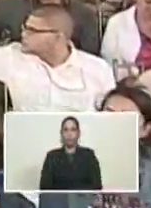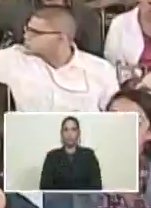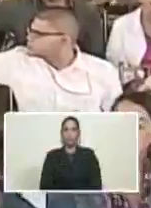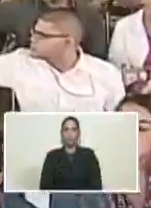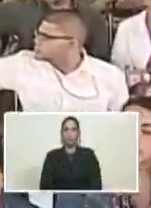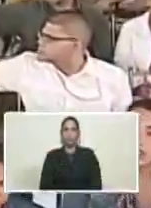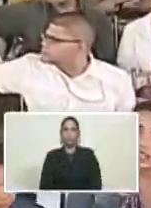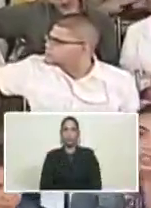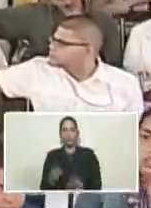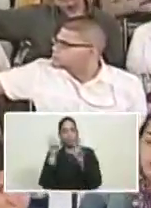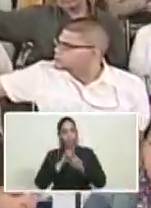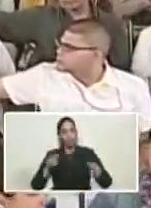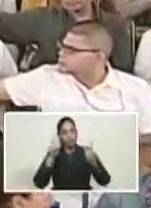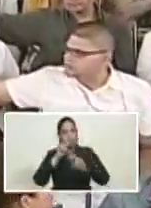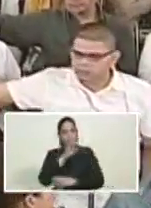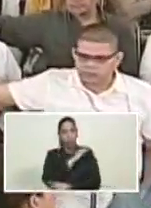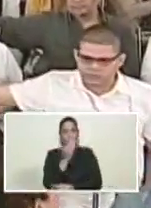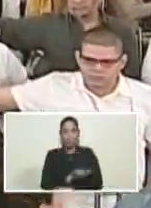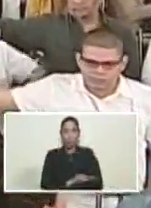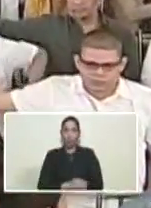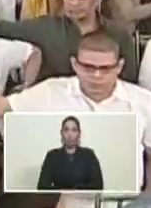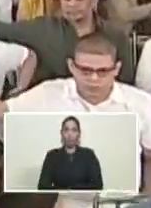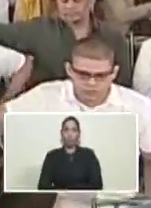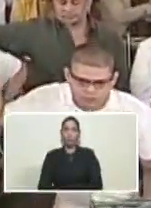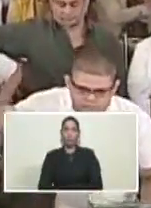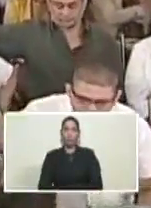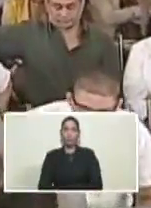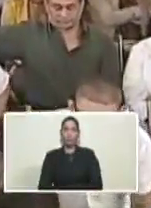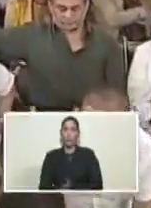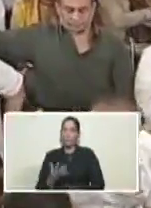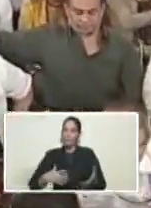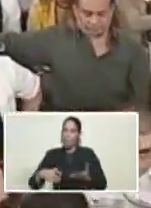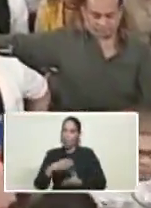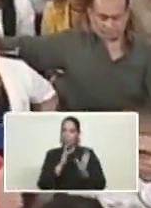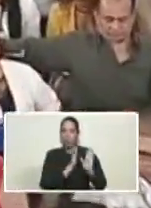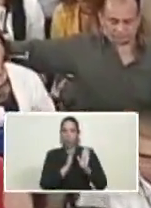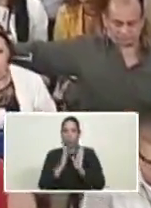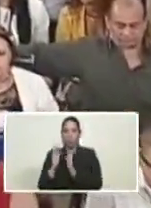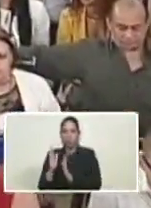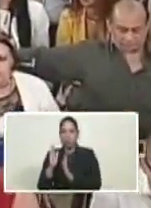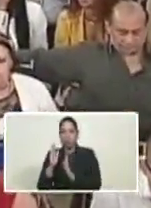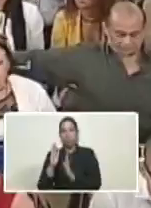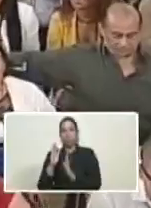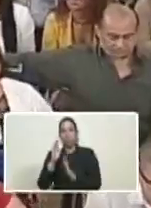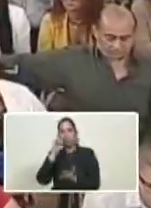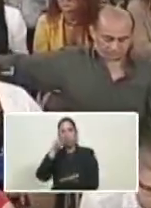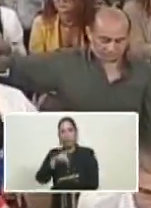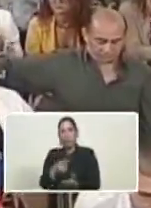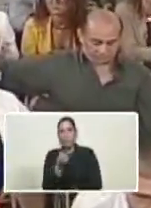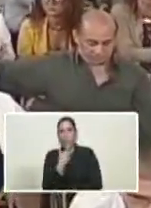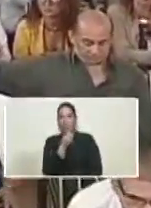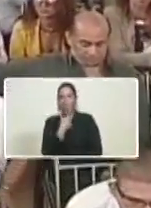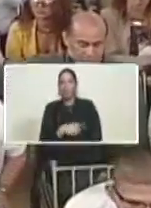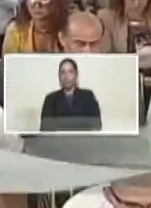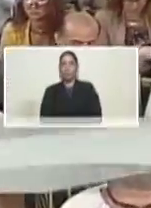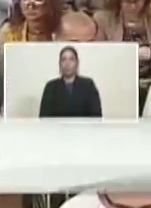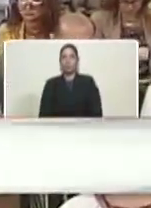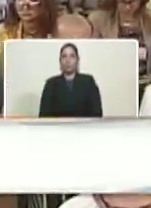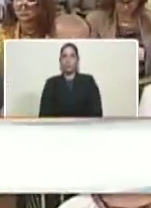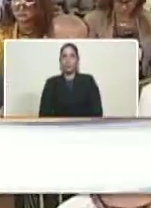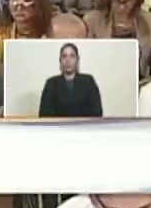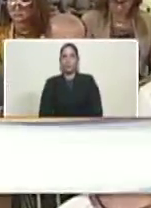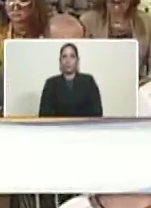Se revisaron las fortalezas e inconvenientes organizativos y de acceso al medicamento de la